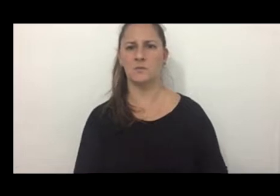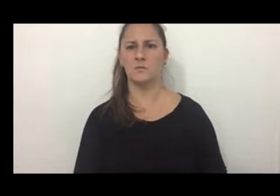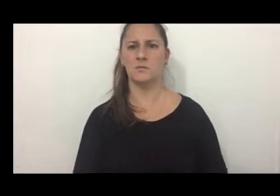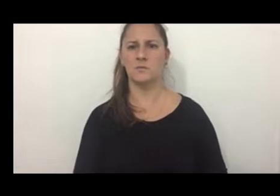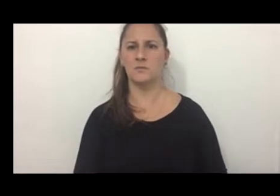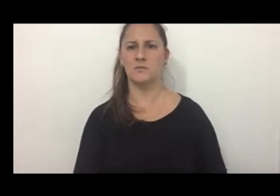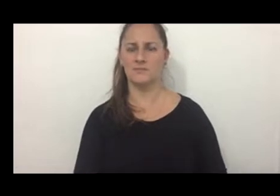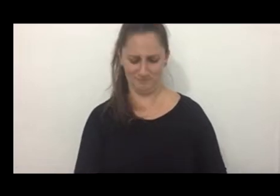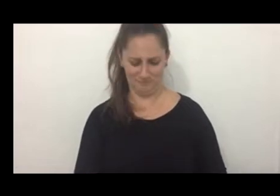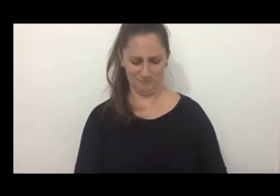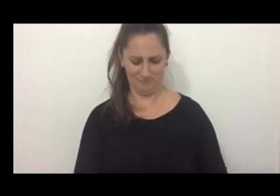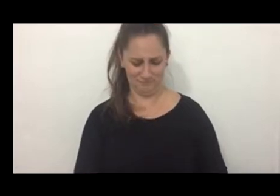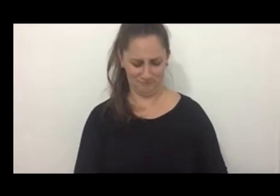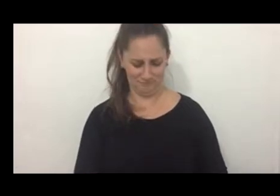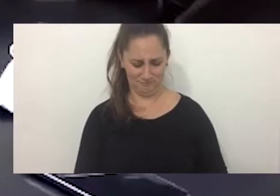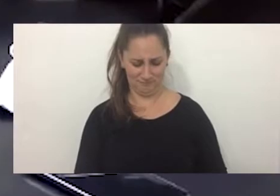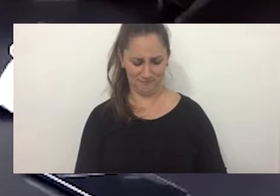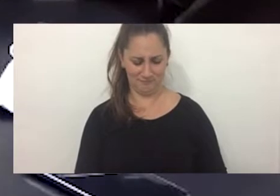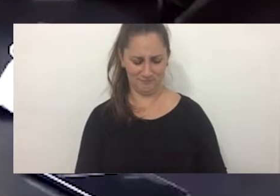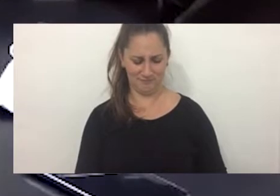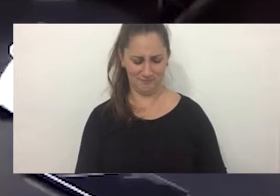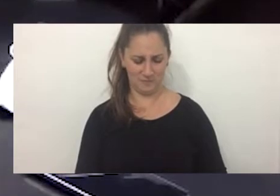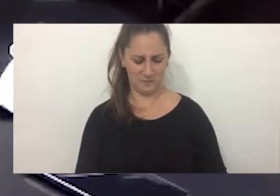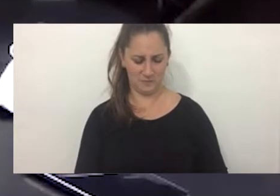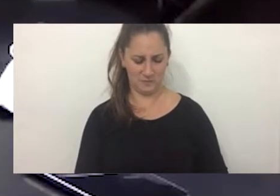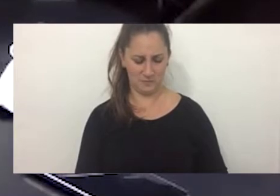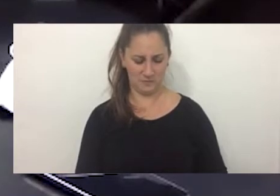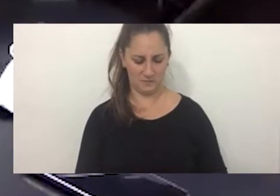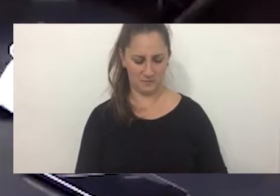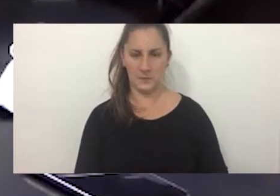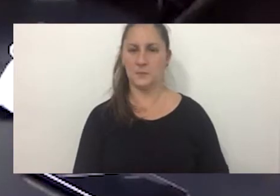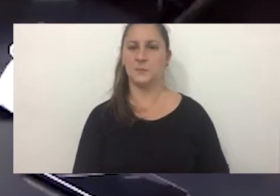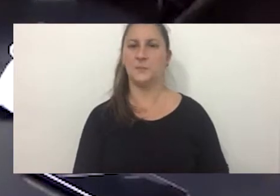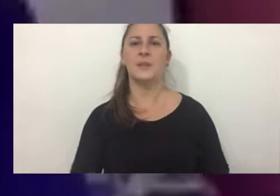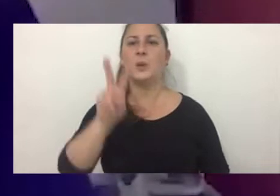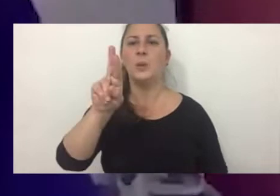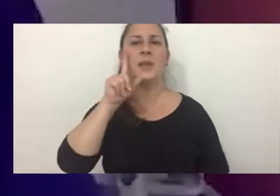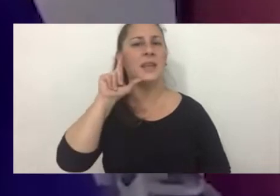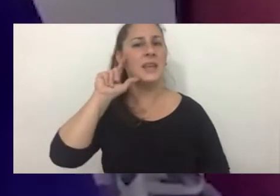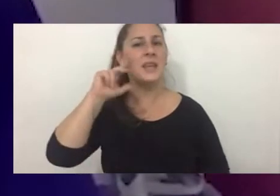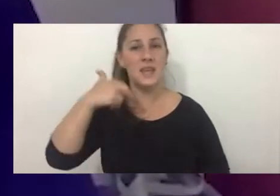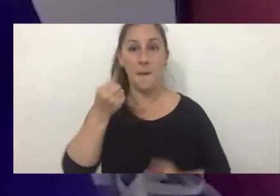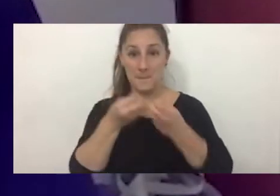este rato de sus días, que sé que son atareados por nosotros.